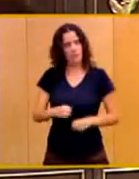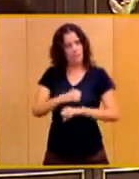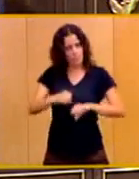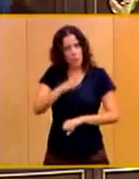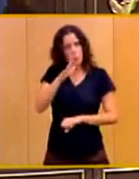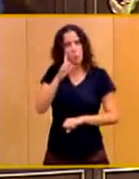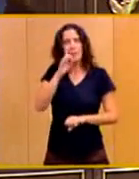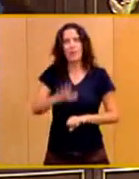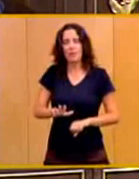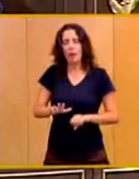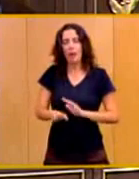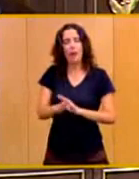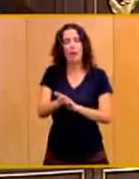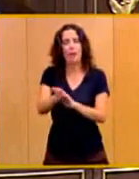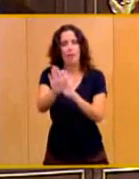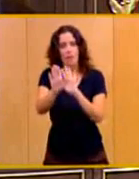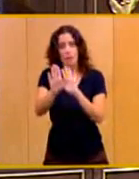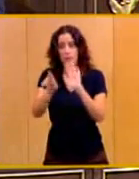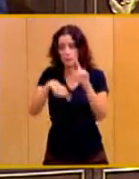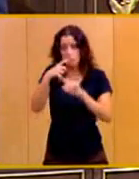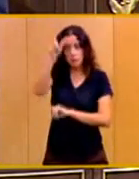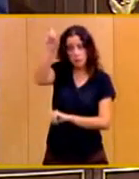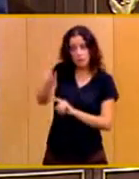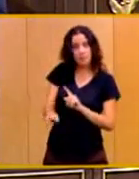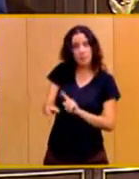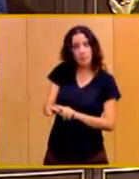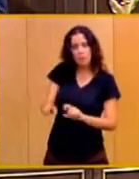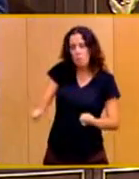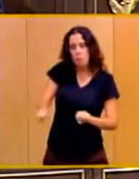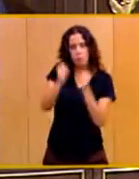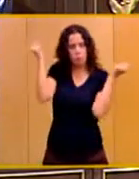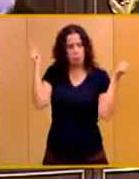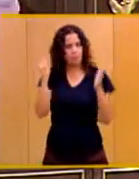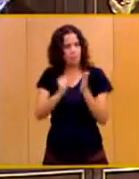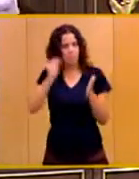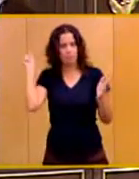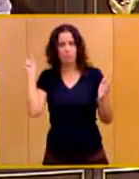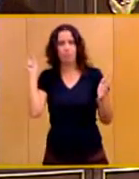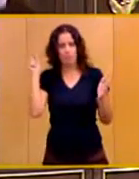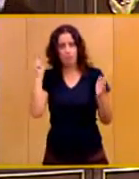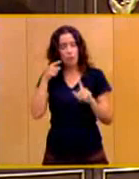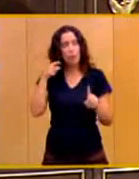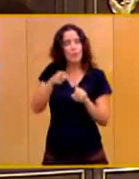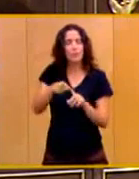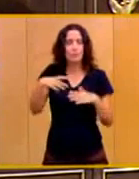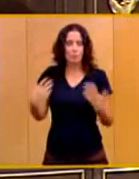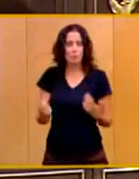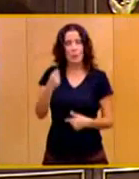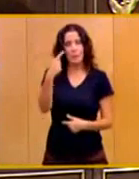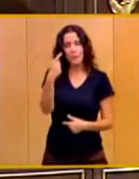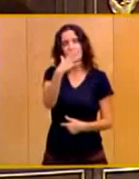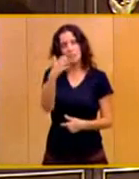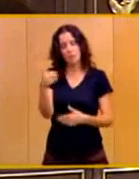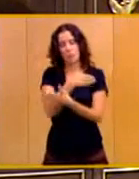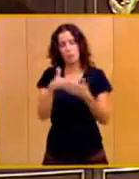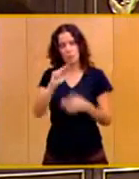inamovible. Y viene usted y se lo carga de un plumazo para racanear 1.500 millones de euros como